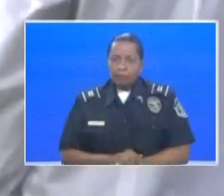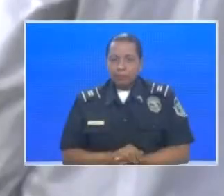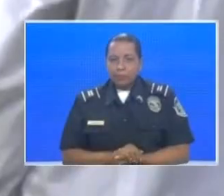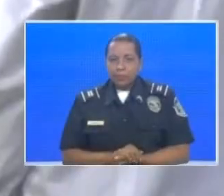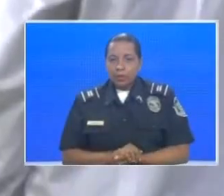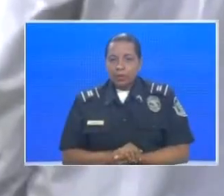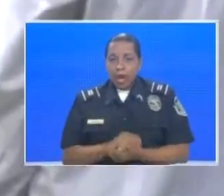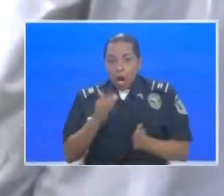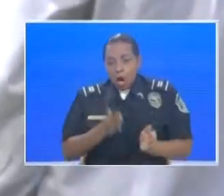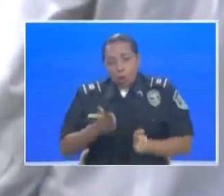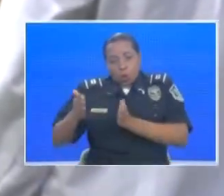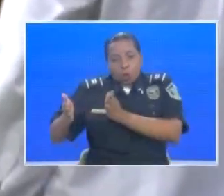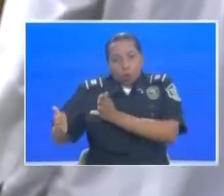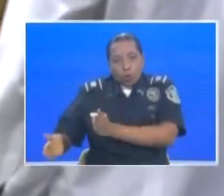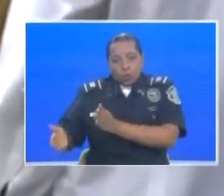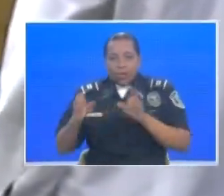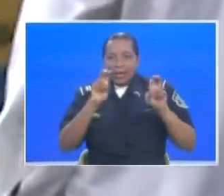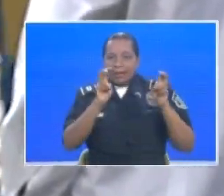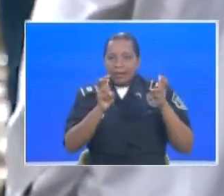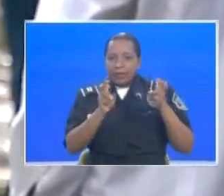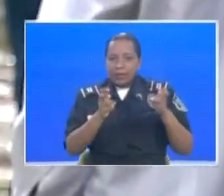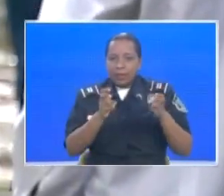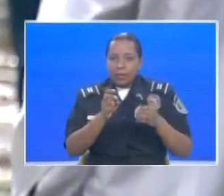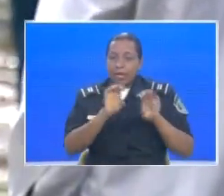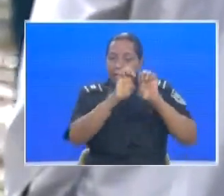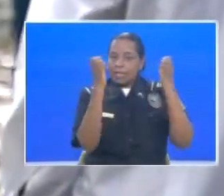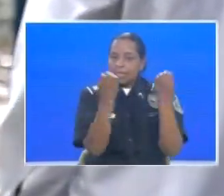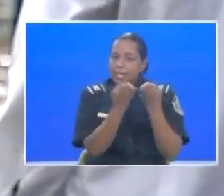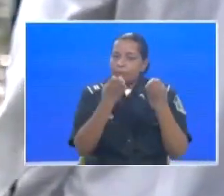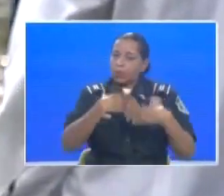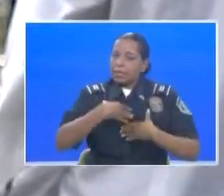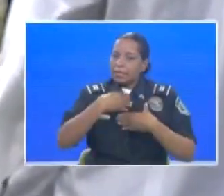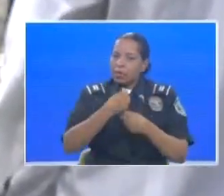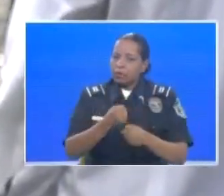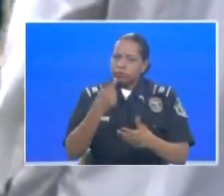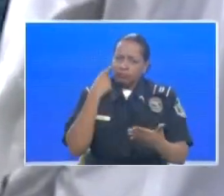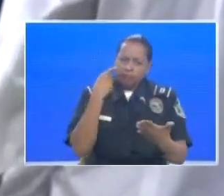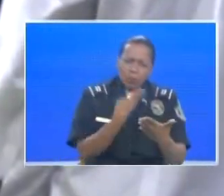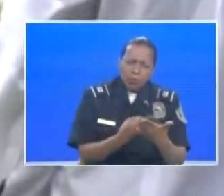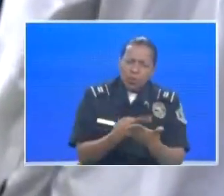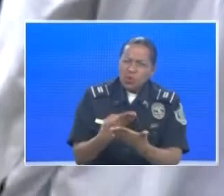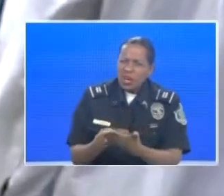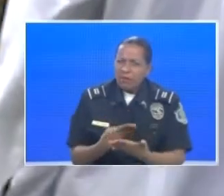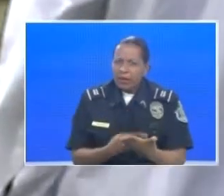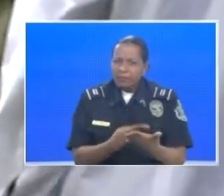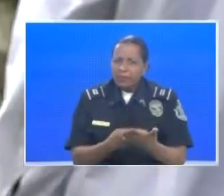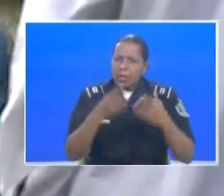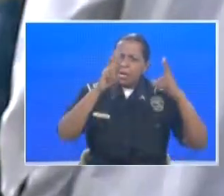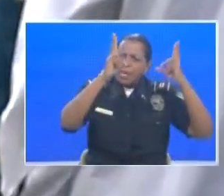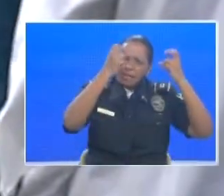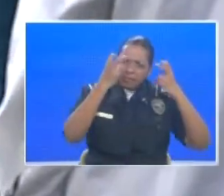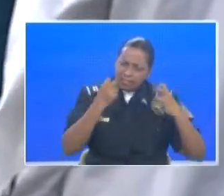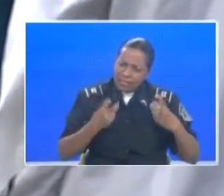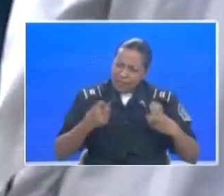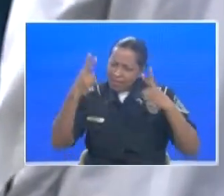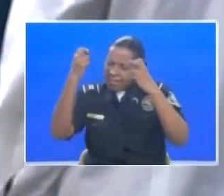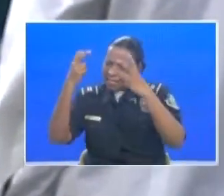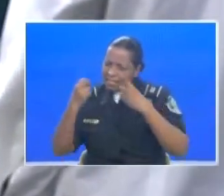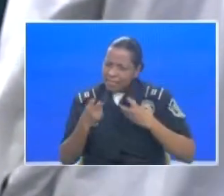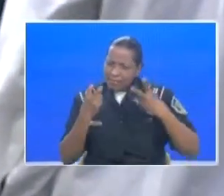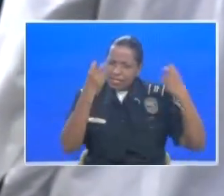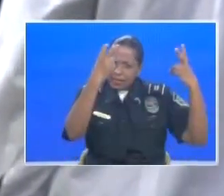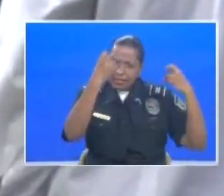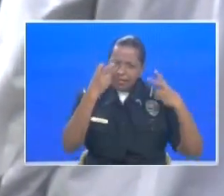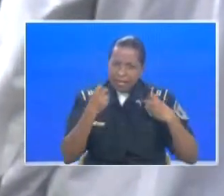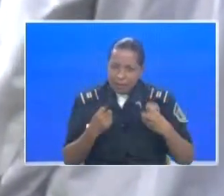Lo otro que seguimos haciendo en el tema de equipo de salud, pruebas. Mientras más pruebas podamos hacer,